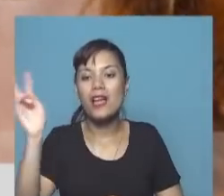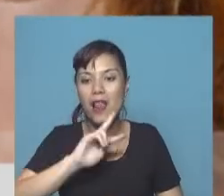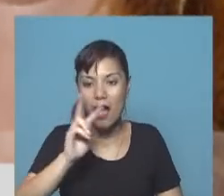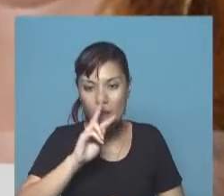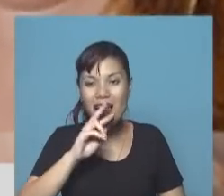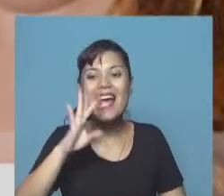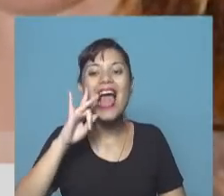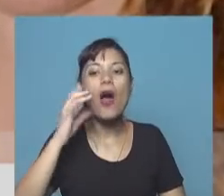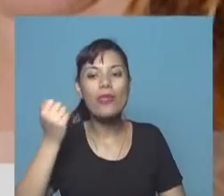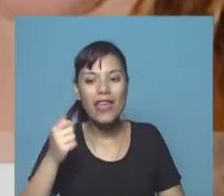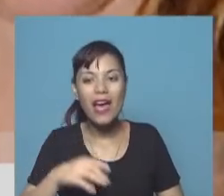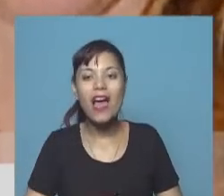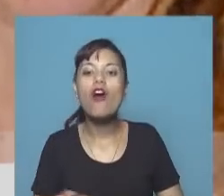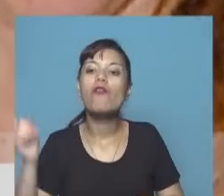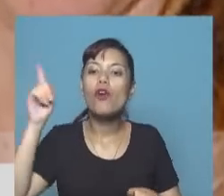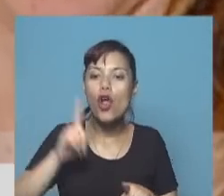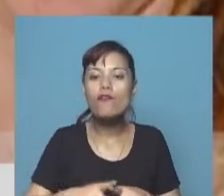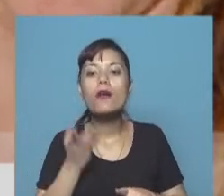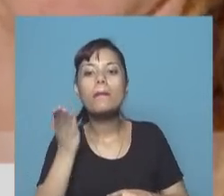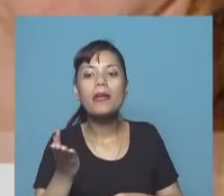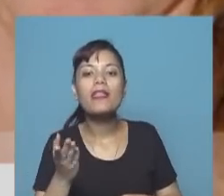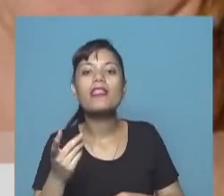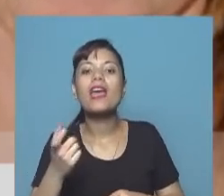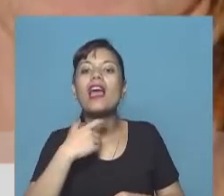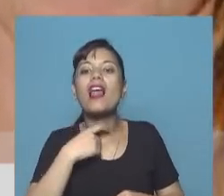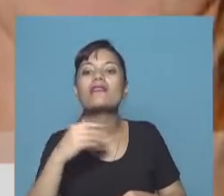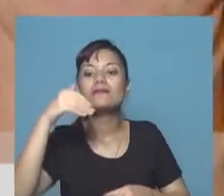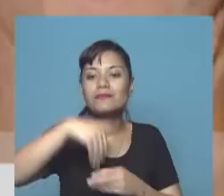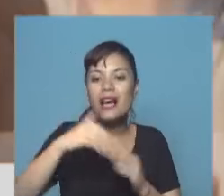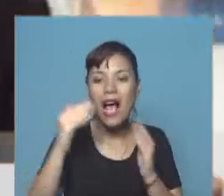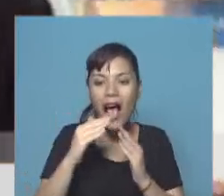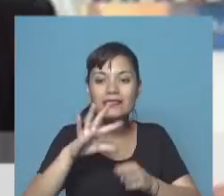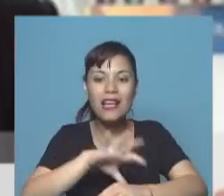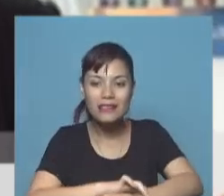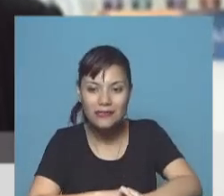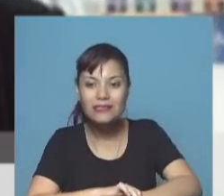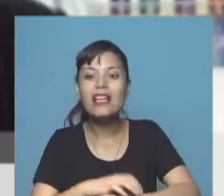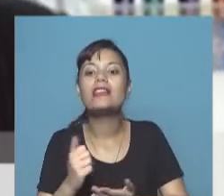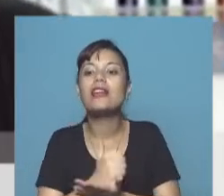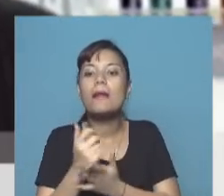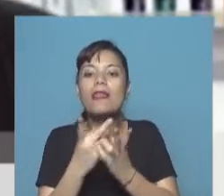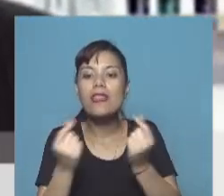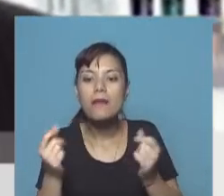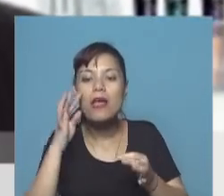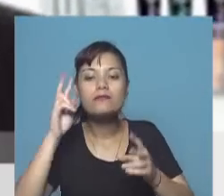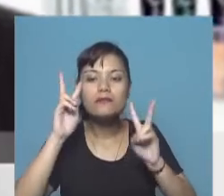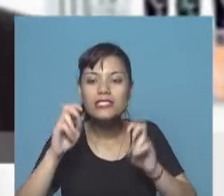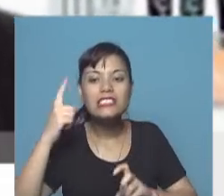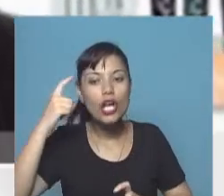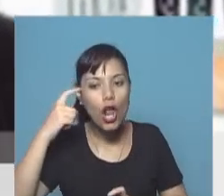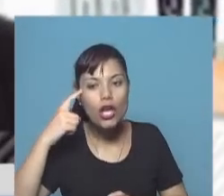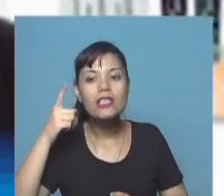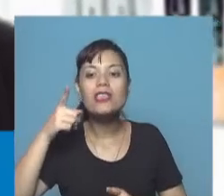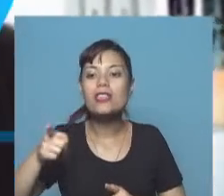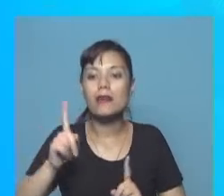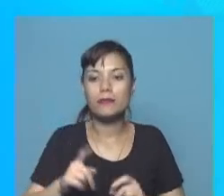esposa, Claudia Schaffer, volvió a solicitar el beneficio con tobillera electrónica mientras espera que terminen las pericias psicológicas ordenadas